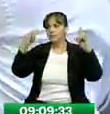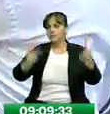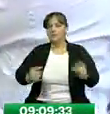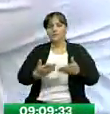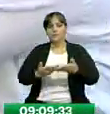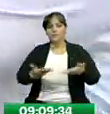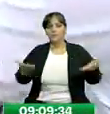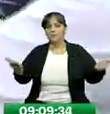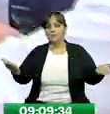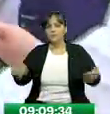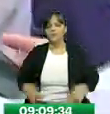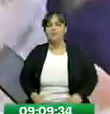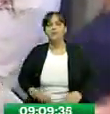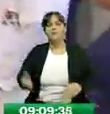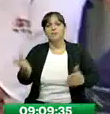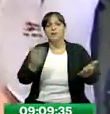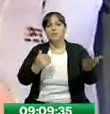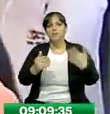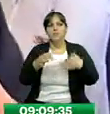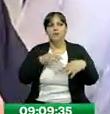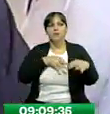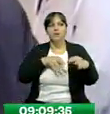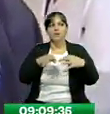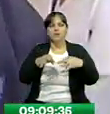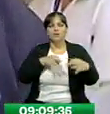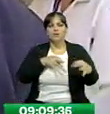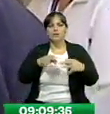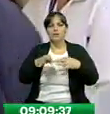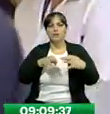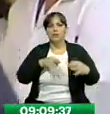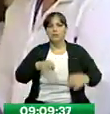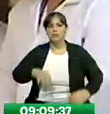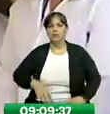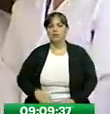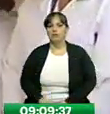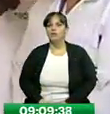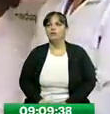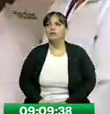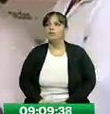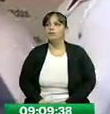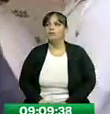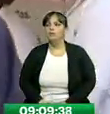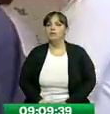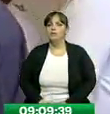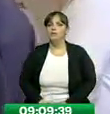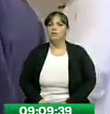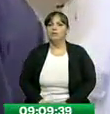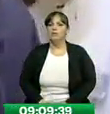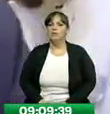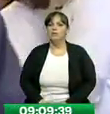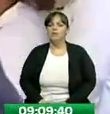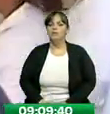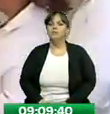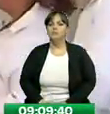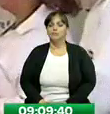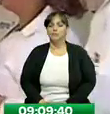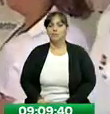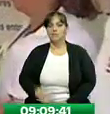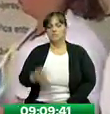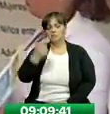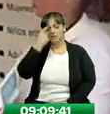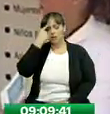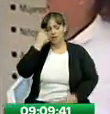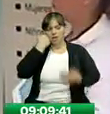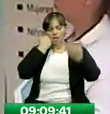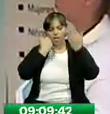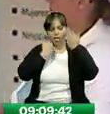cual se enfocan las medidas preventivas que hay que ser reconocer más que todos los síntomas y esencial dos cosas no no automedicarse y acudir